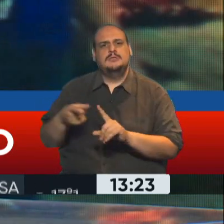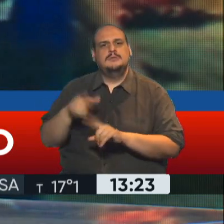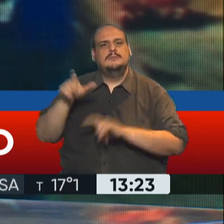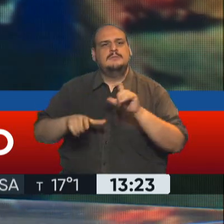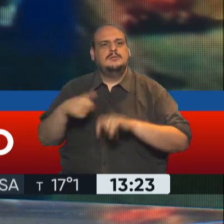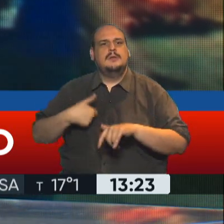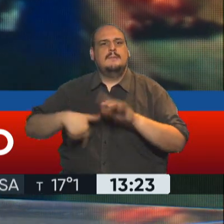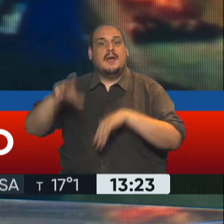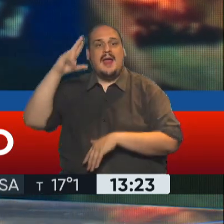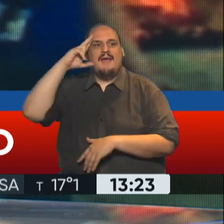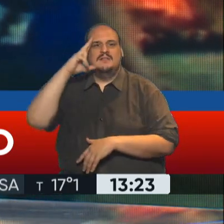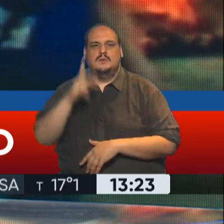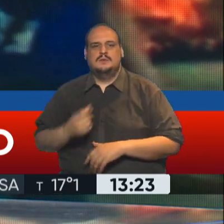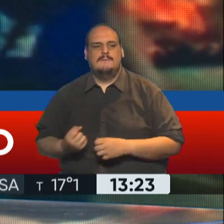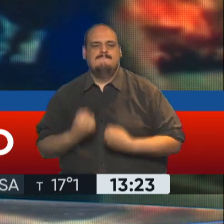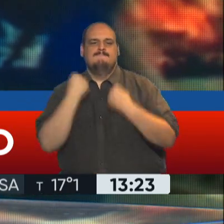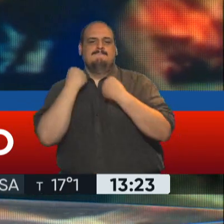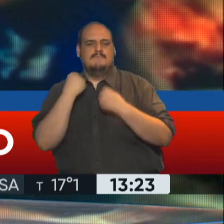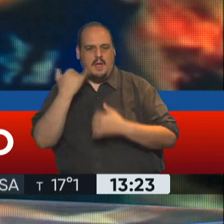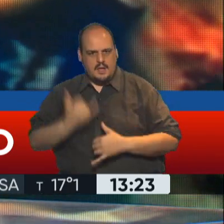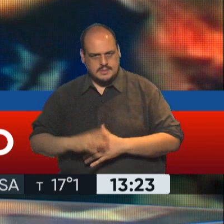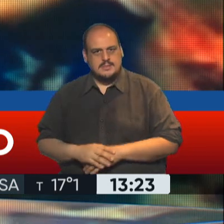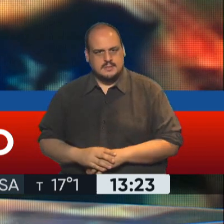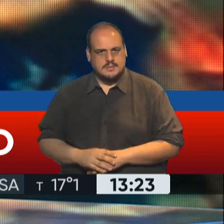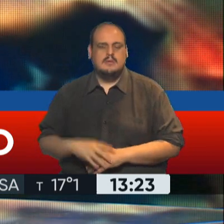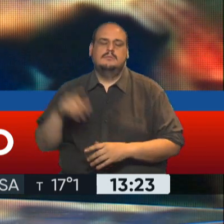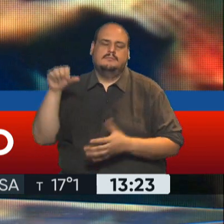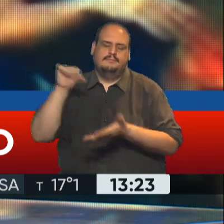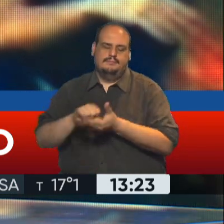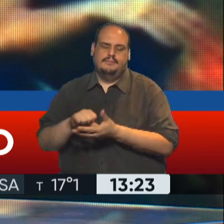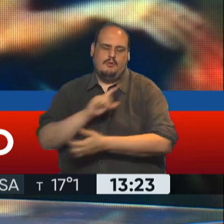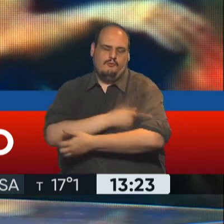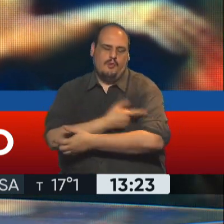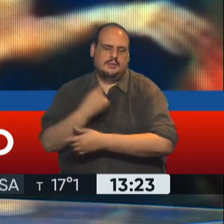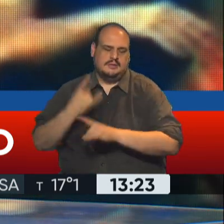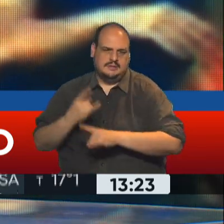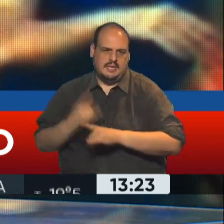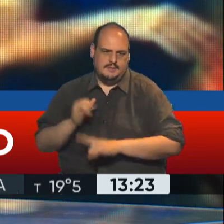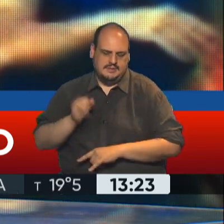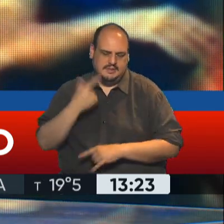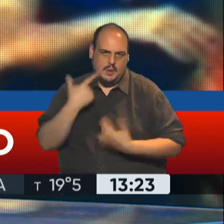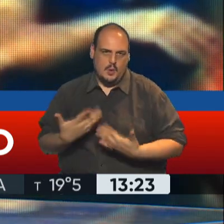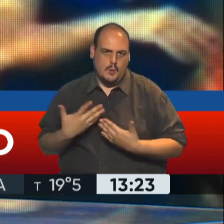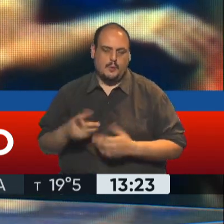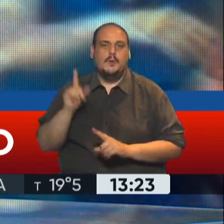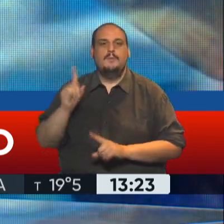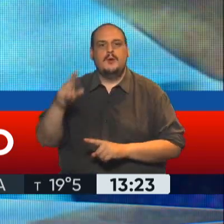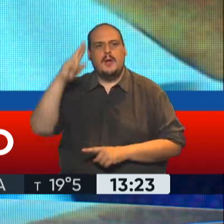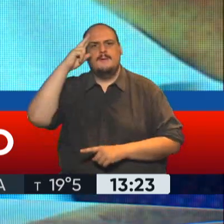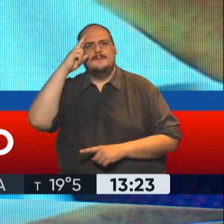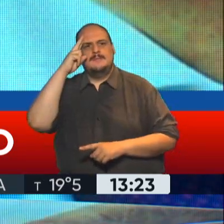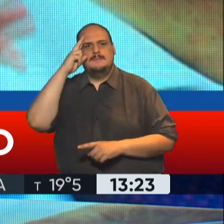y más audaz de Arabia Saudita. Arabia Saudita, que siempre fue una potencia en Medio Oriente, viene jugando muy